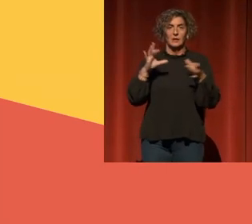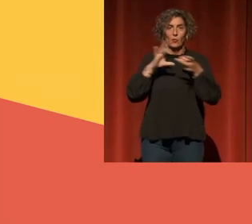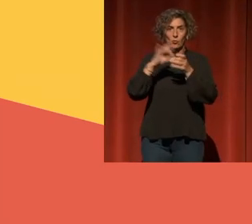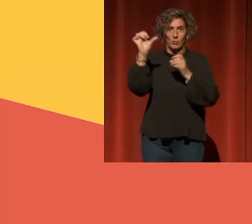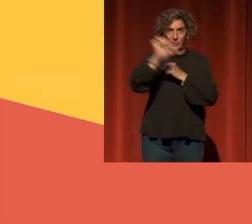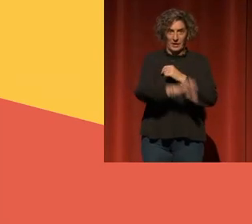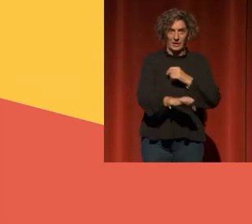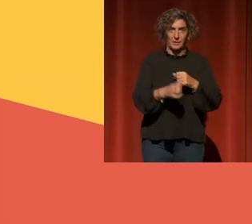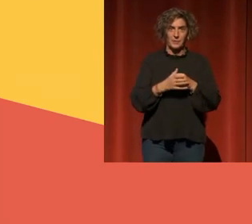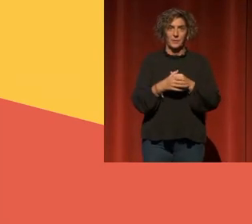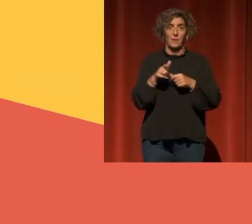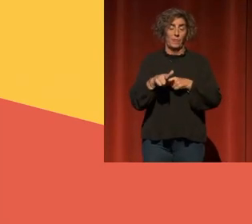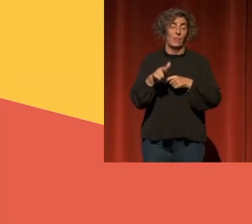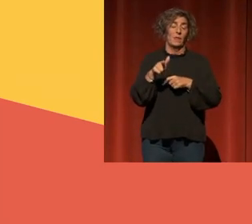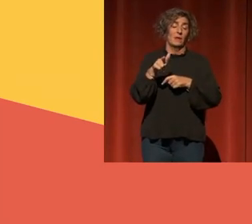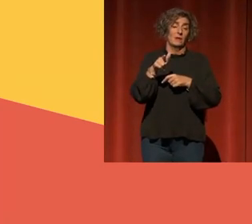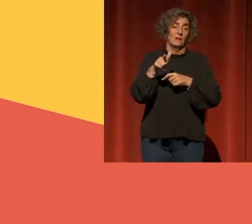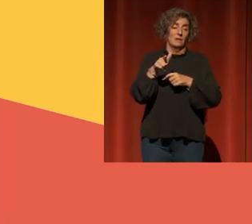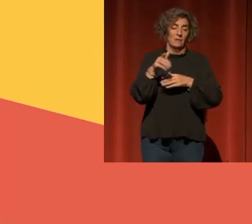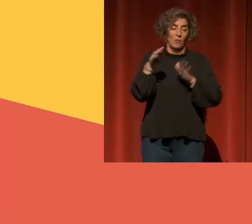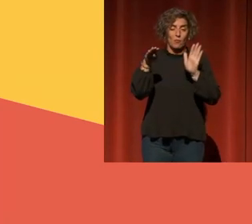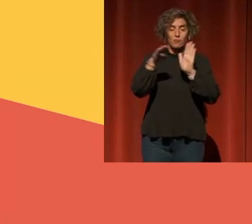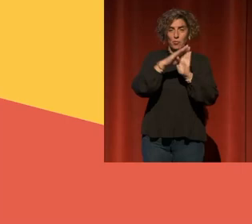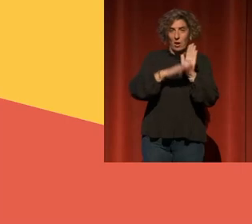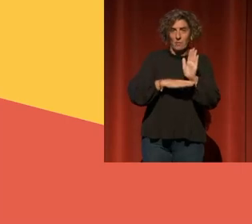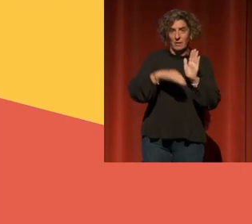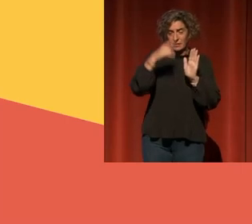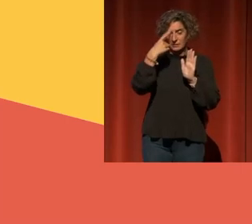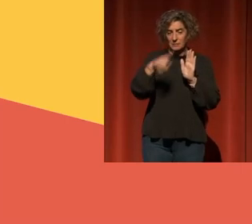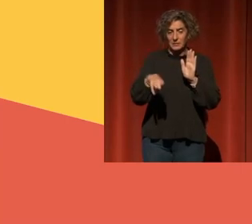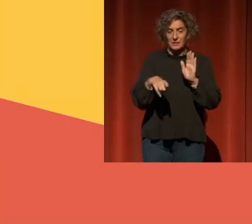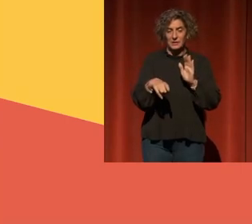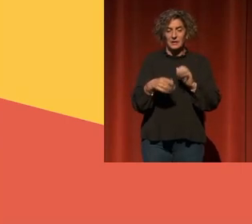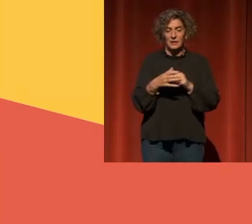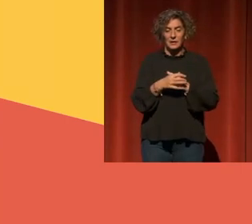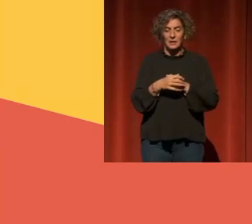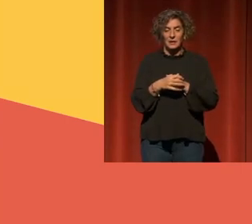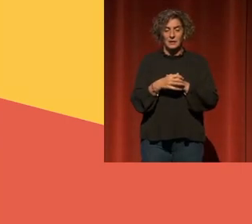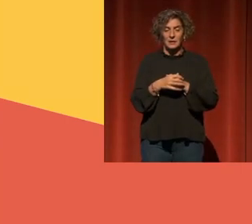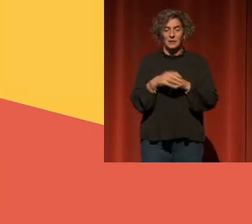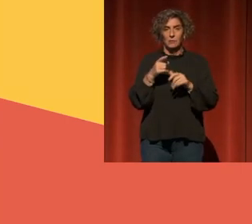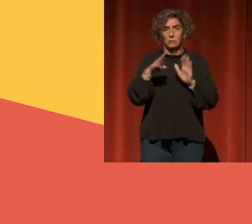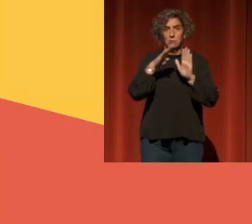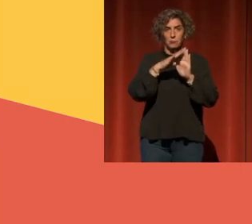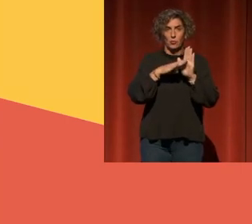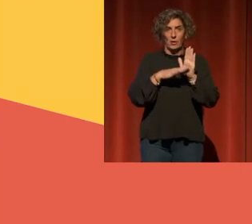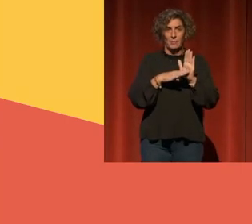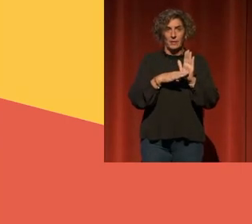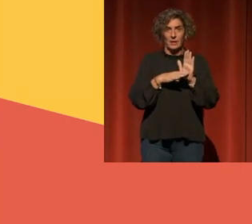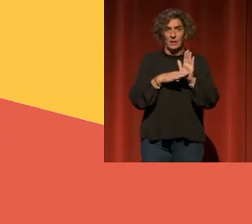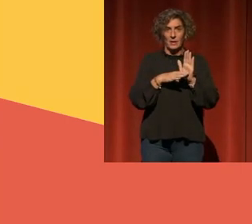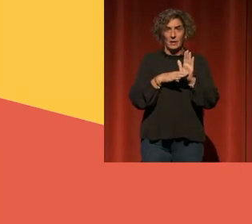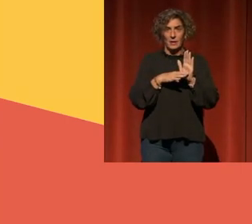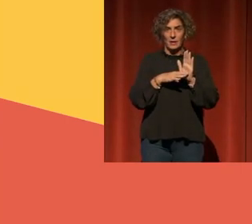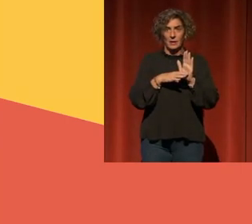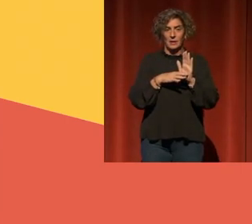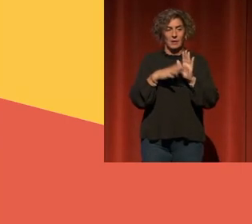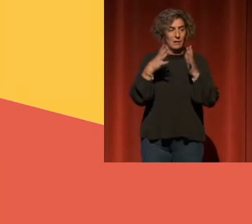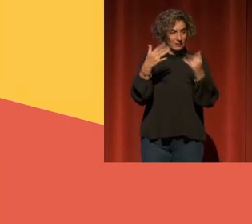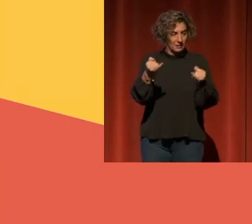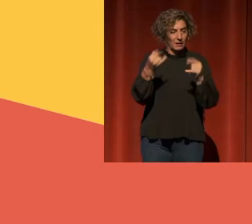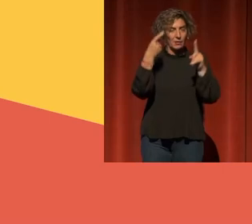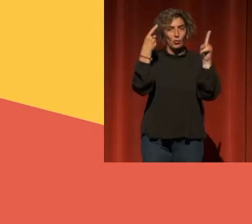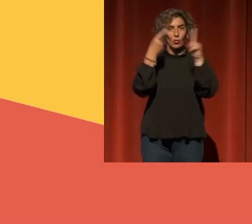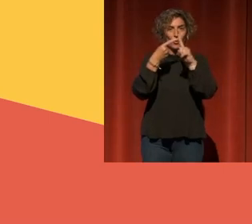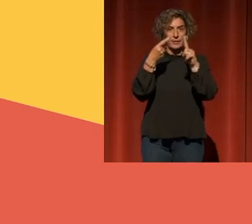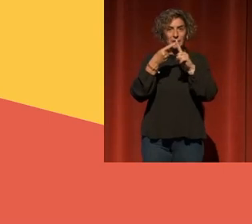Europea un programa marco como ustedes saben simplemente como recordatorio es bueno un programa que tiene unos objetivos